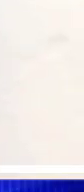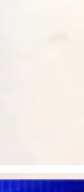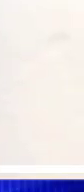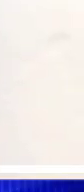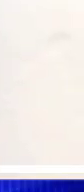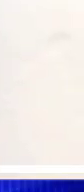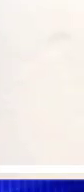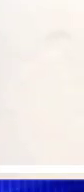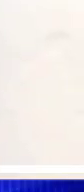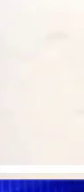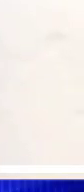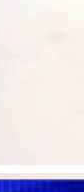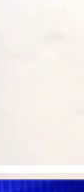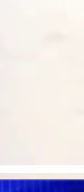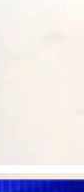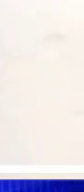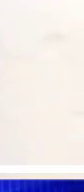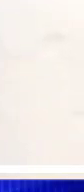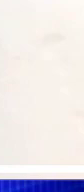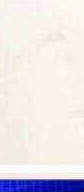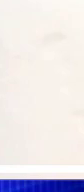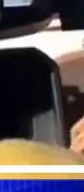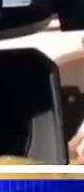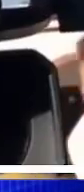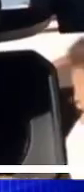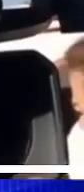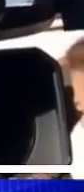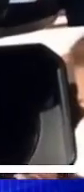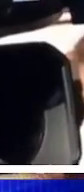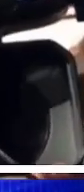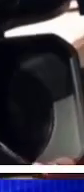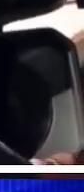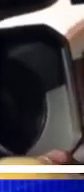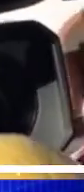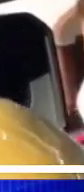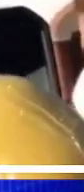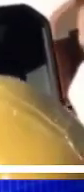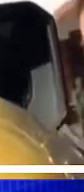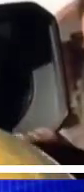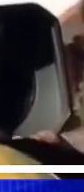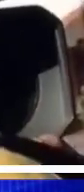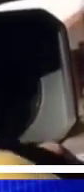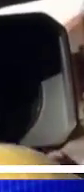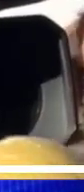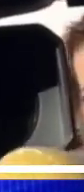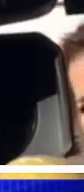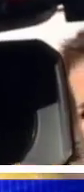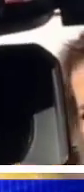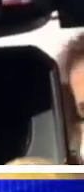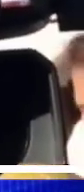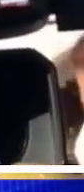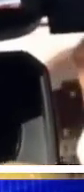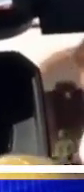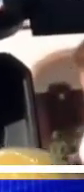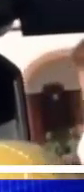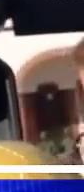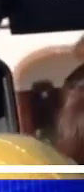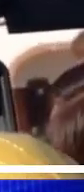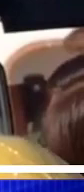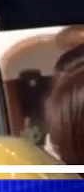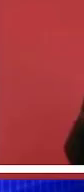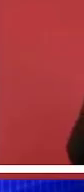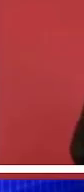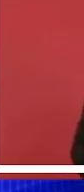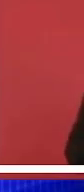para arriba nos ellos mucho en estas redes sociales y les invito a que sigan pendientes de los próximos vídeos que tengan una excelente noche y nos vemos